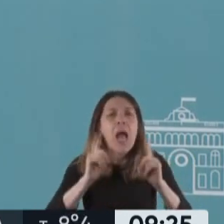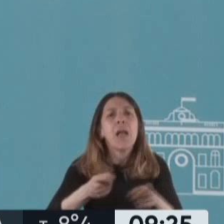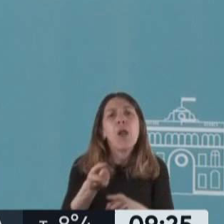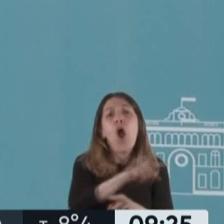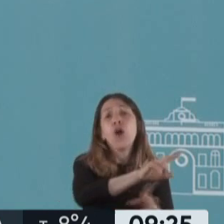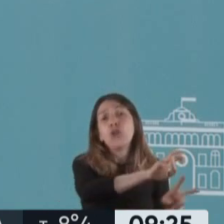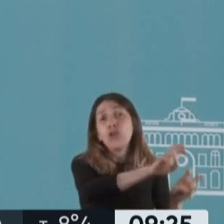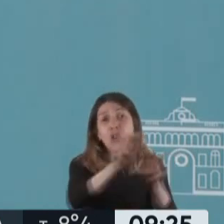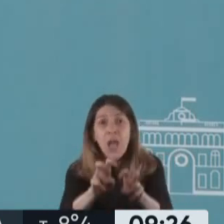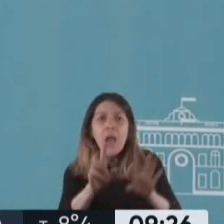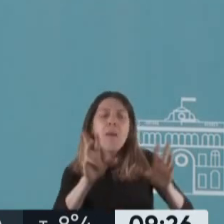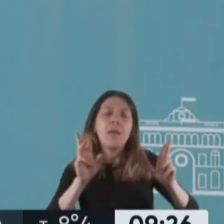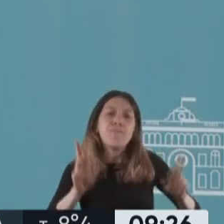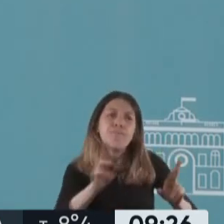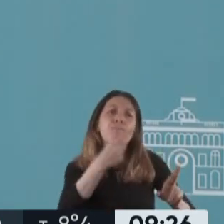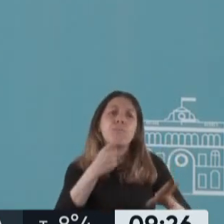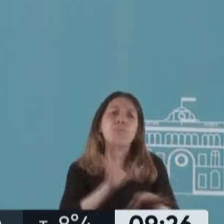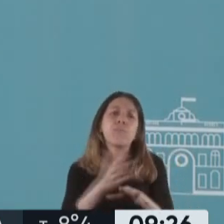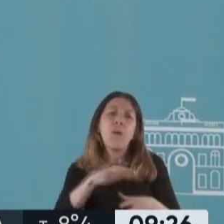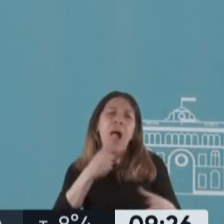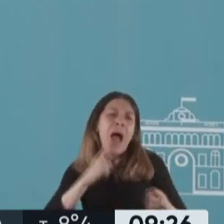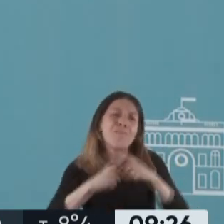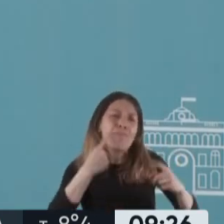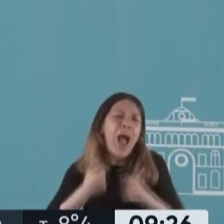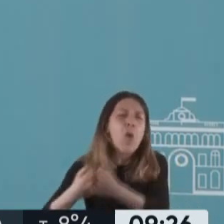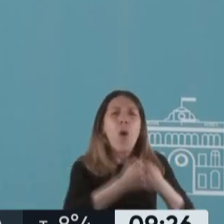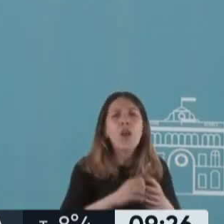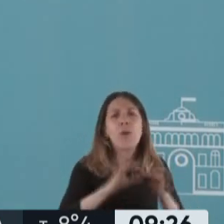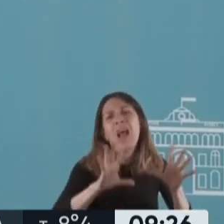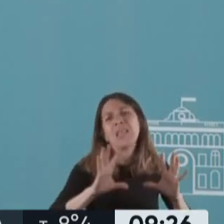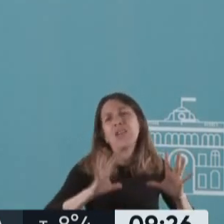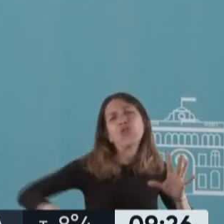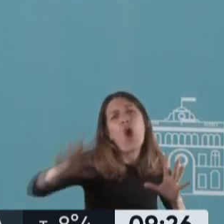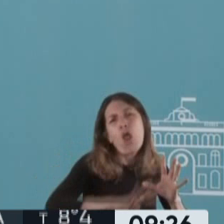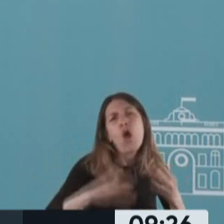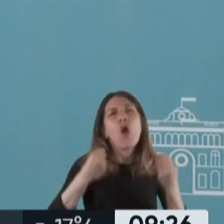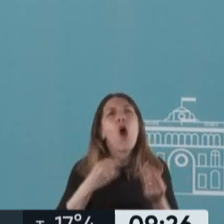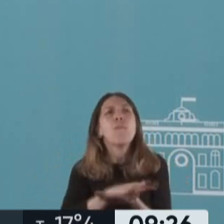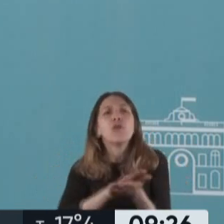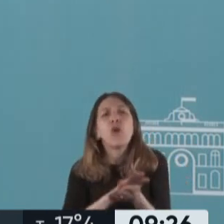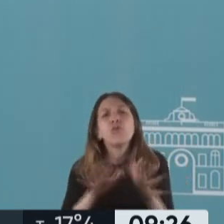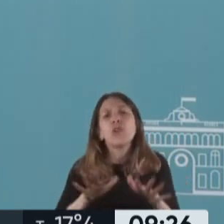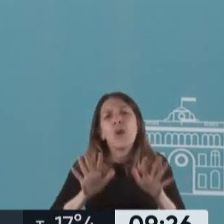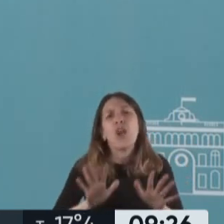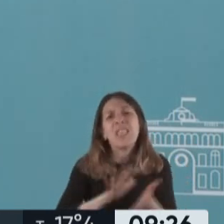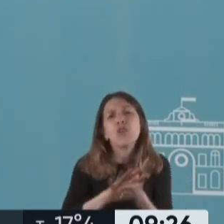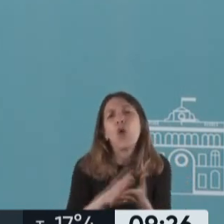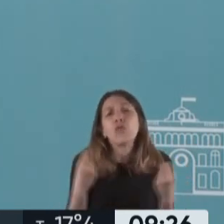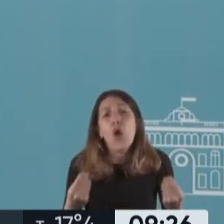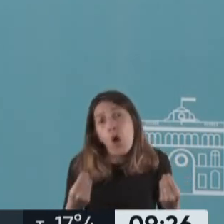temas, esperamos que logremos un profundo acuerdo democrático de toda la sociedad sobre cómo salir de esta situación en la